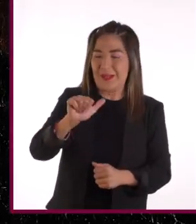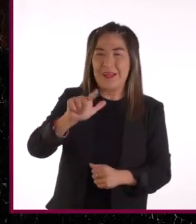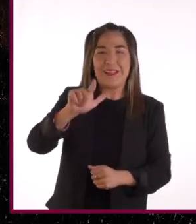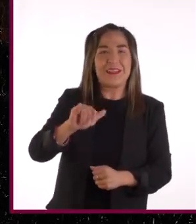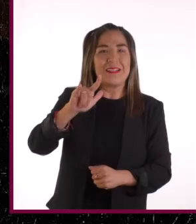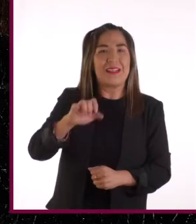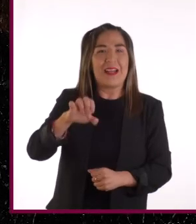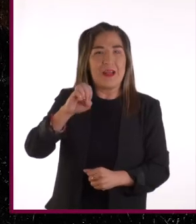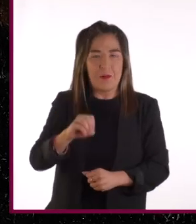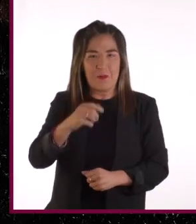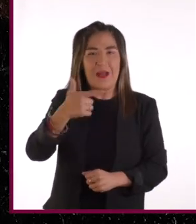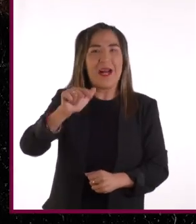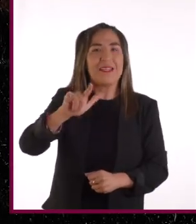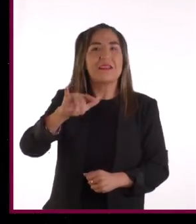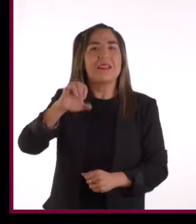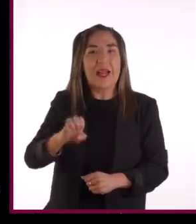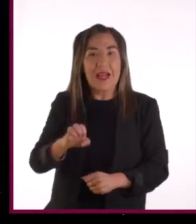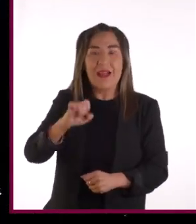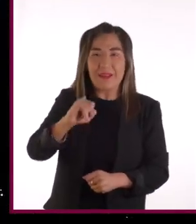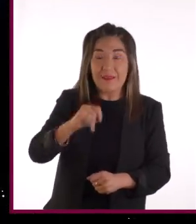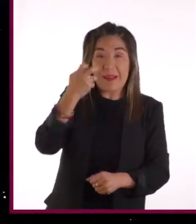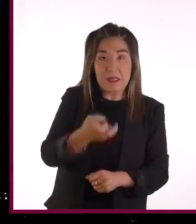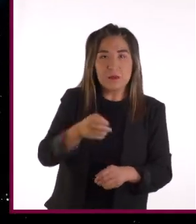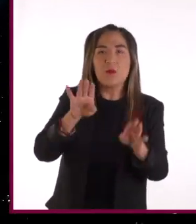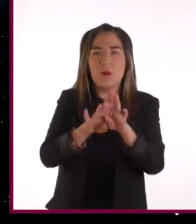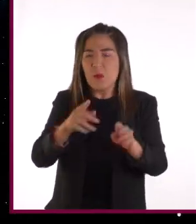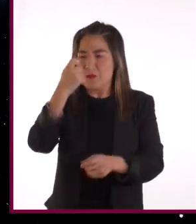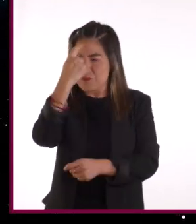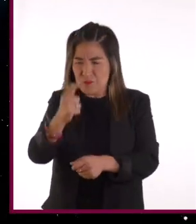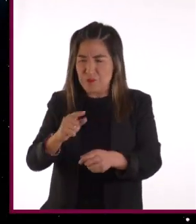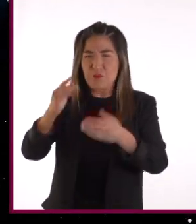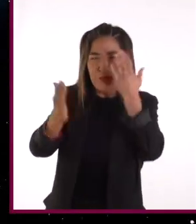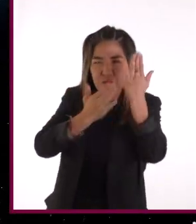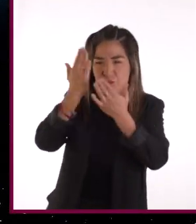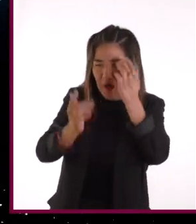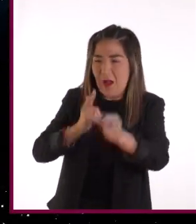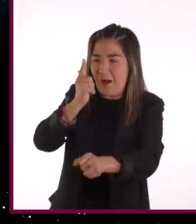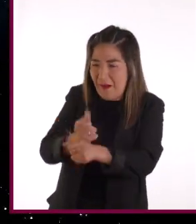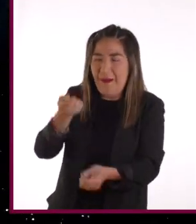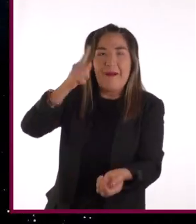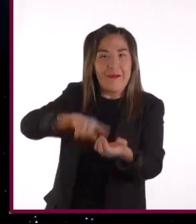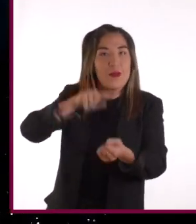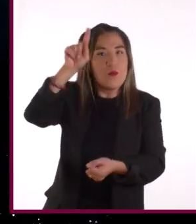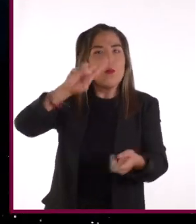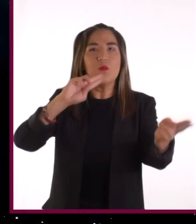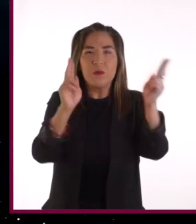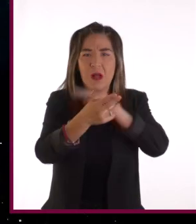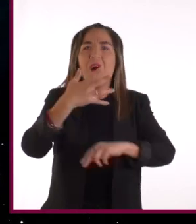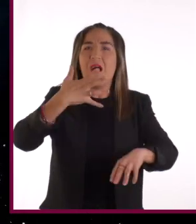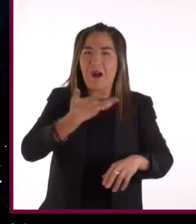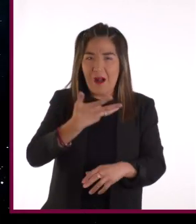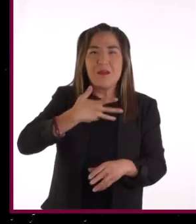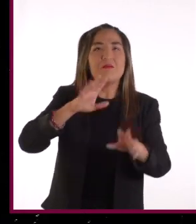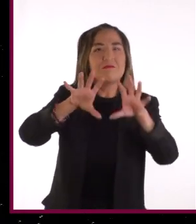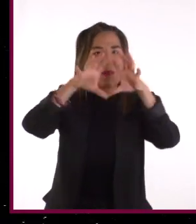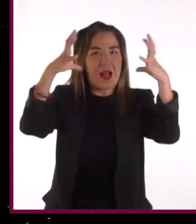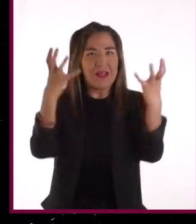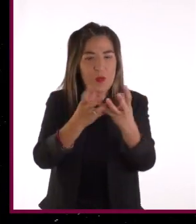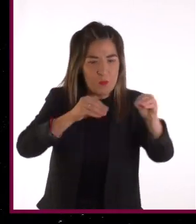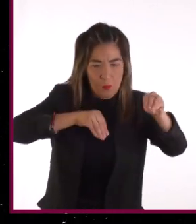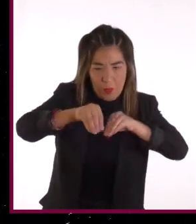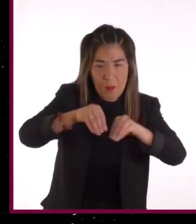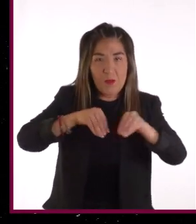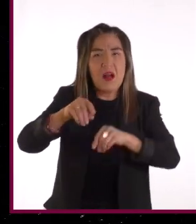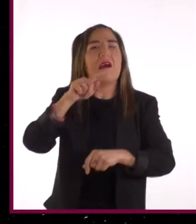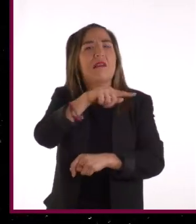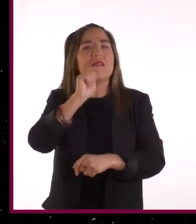Galileo Galilei ya había demostrado que en el universo existe una noción para describir el movimiento de los cuerpos, su